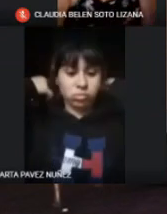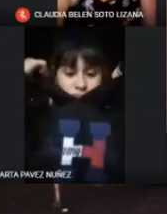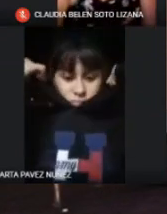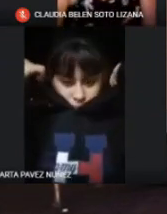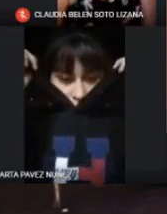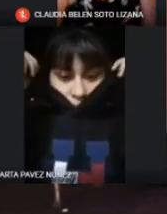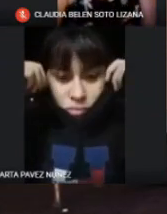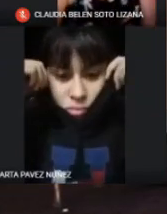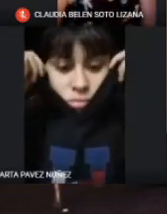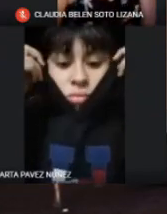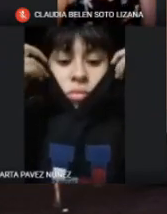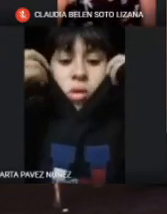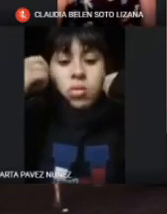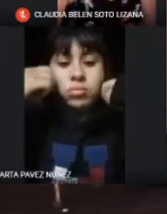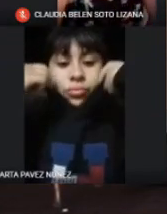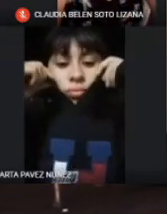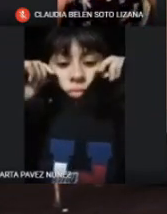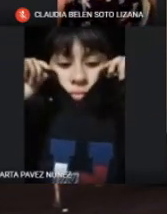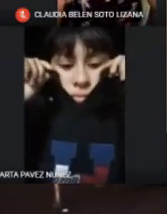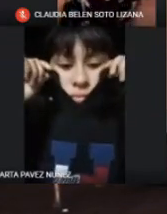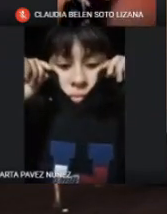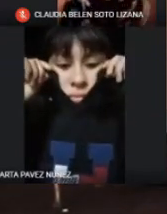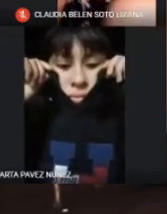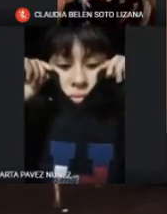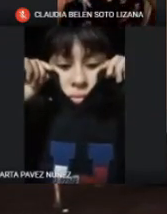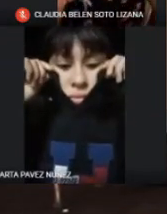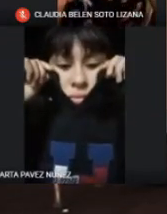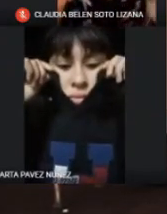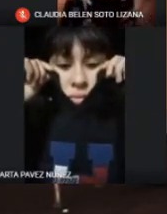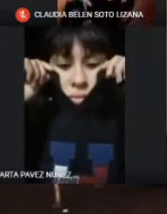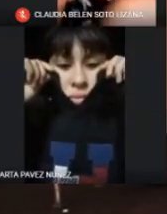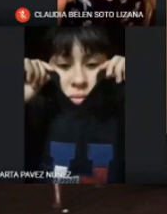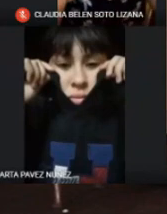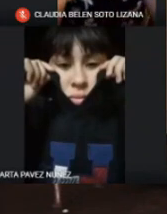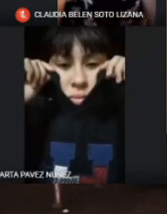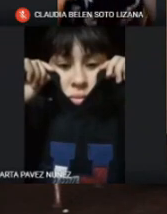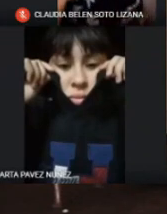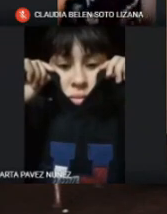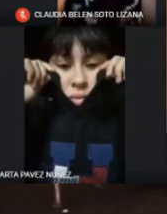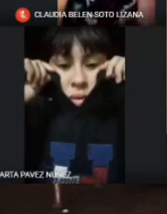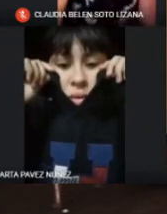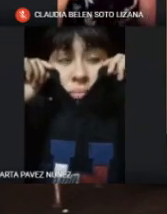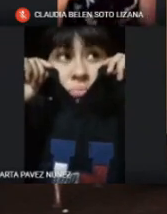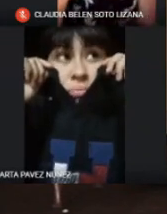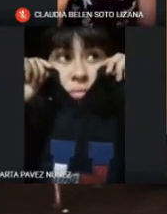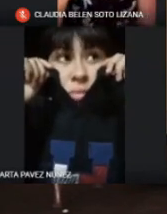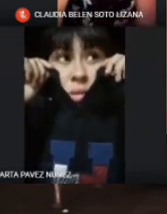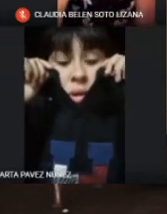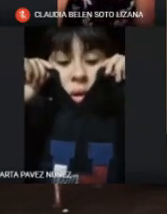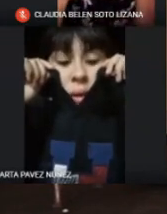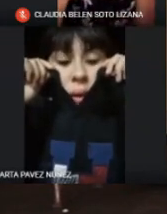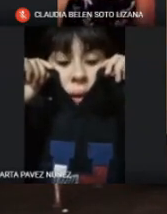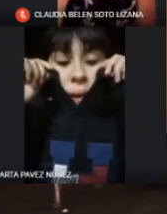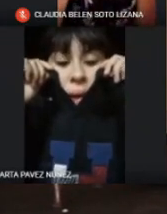estudiantes. En lo personal y con profundo afecto como su profesor jefe, los felicito por culminar este camino,